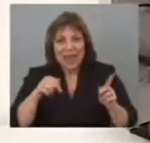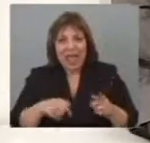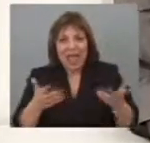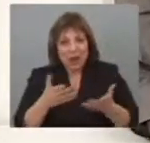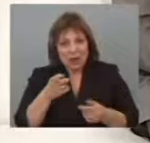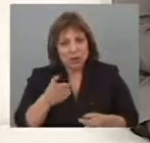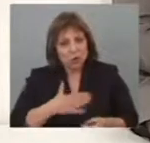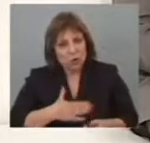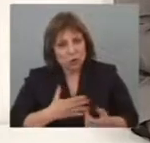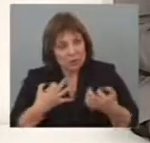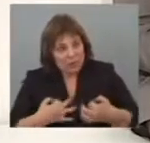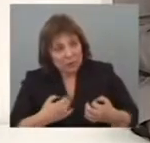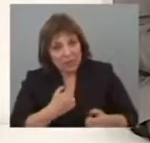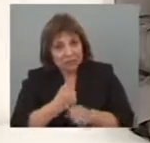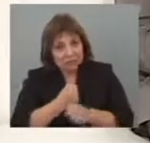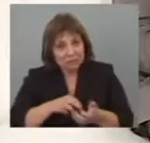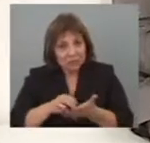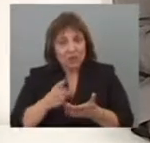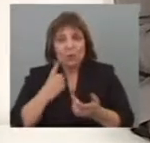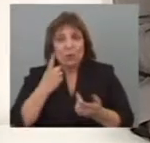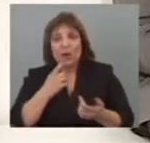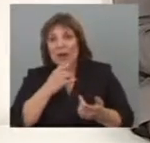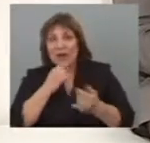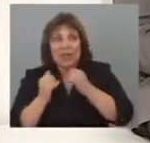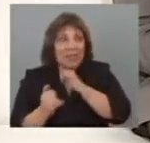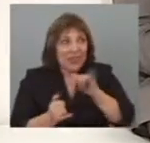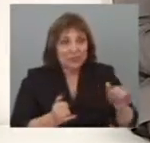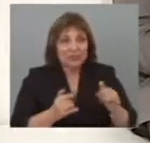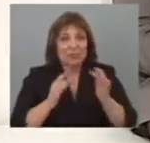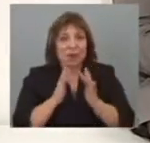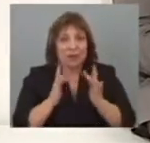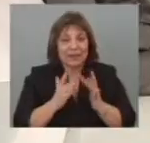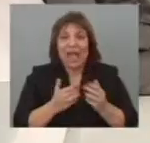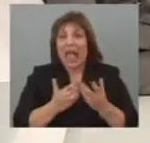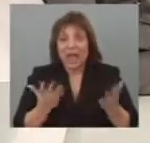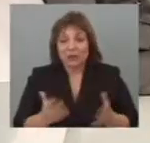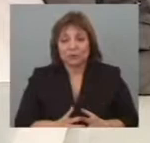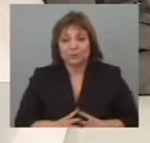es, en definitiva, la forma que tienen las mujeres de contactarse para denunciar?